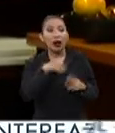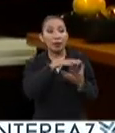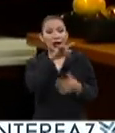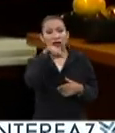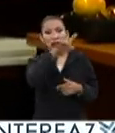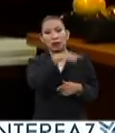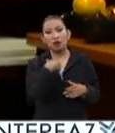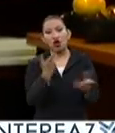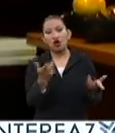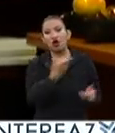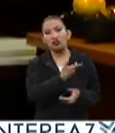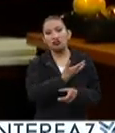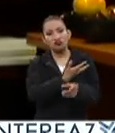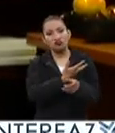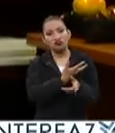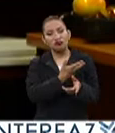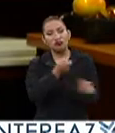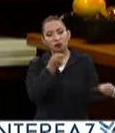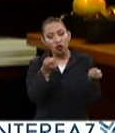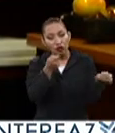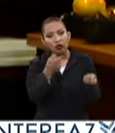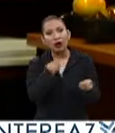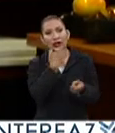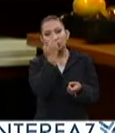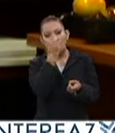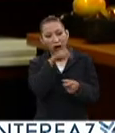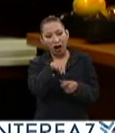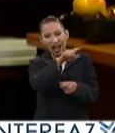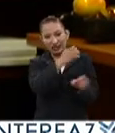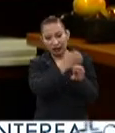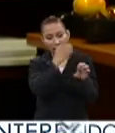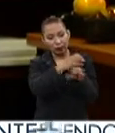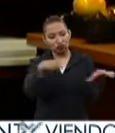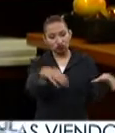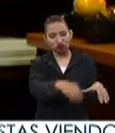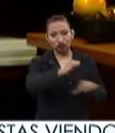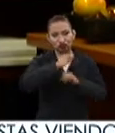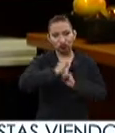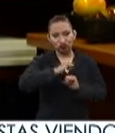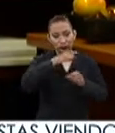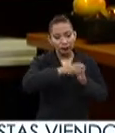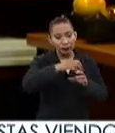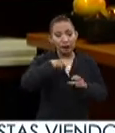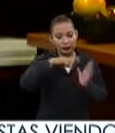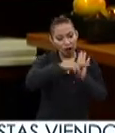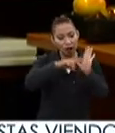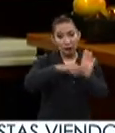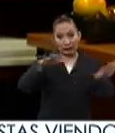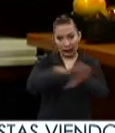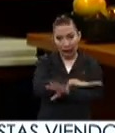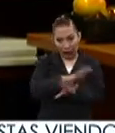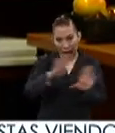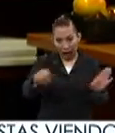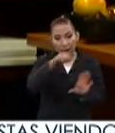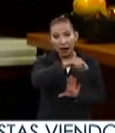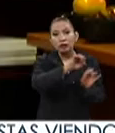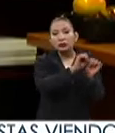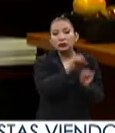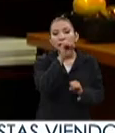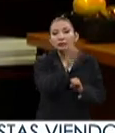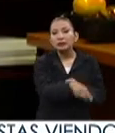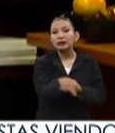por controles escolar de los estados, que aunque la norma ya cambió, el